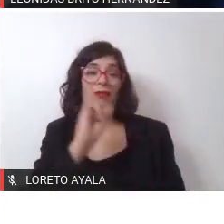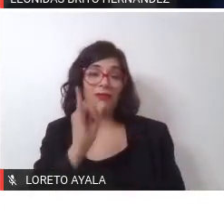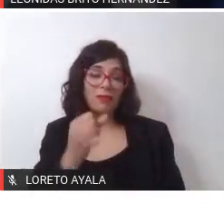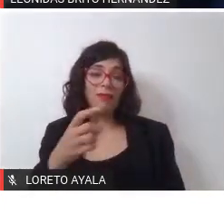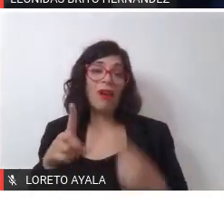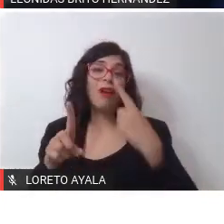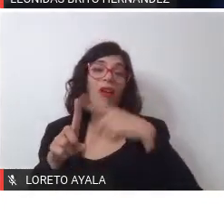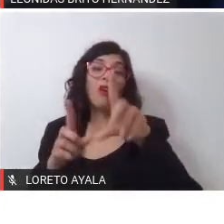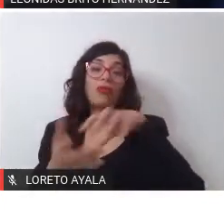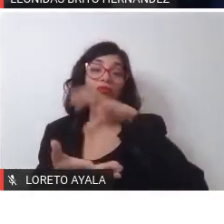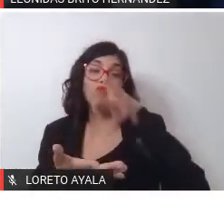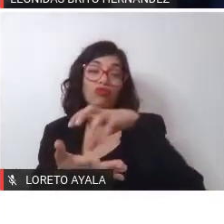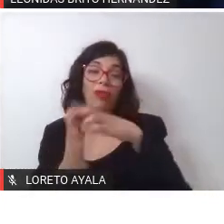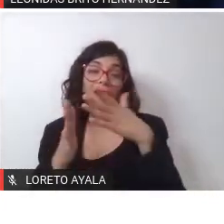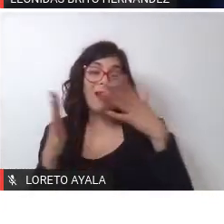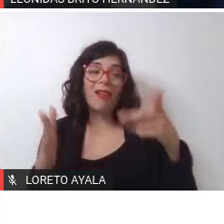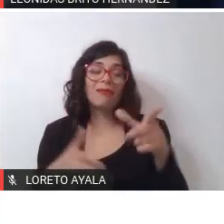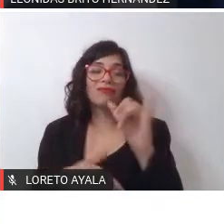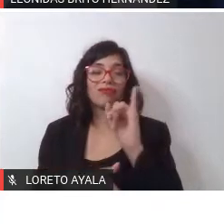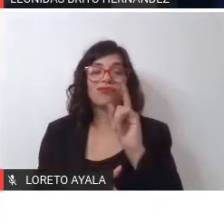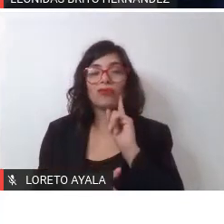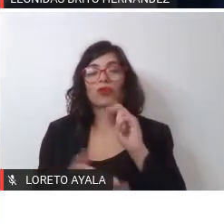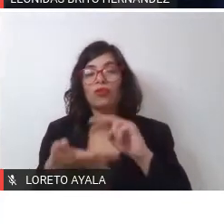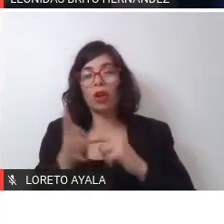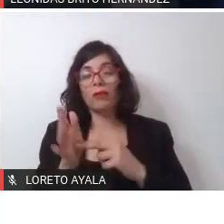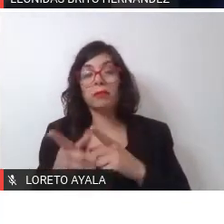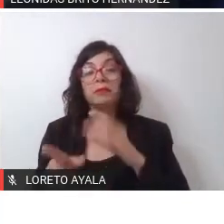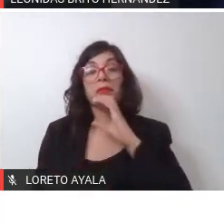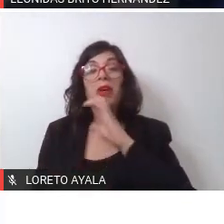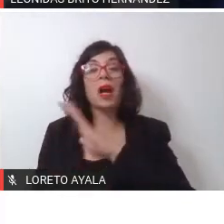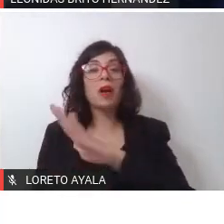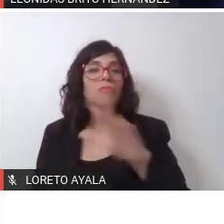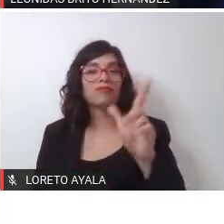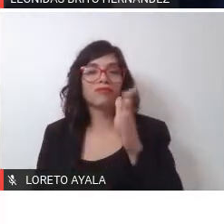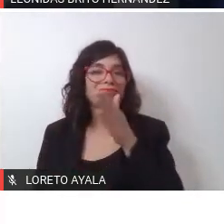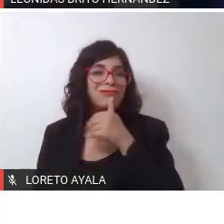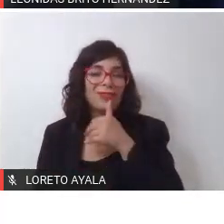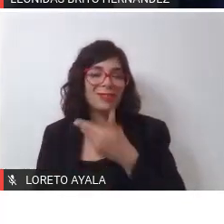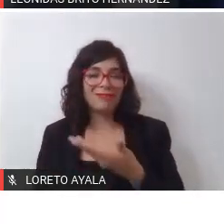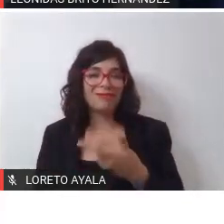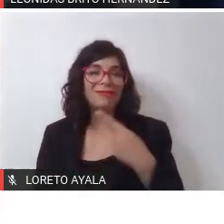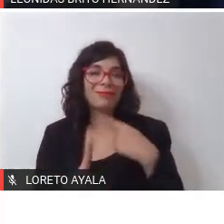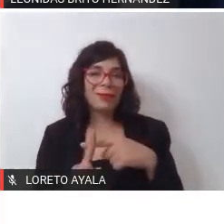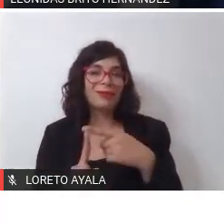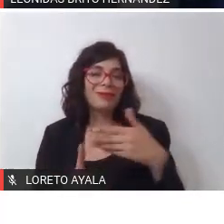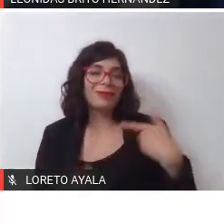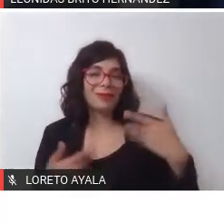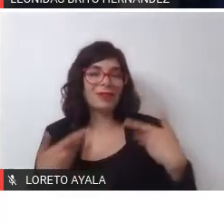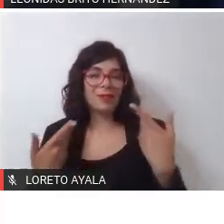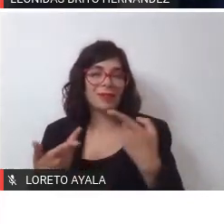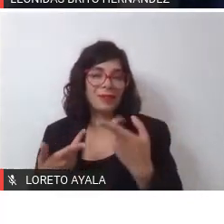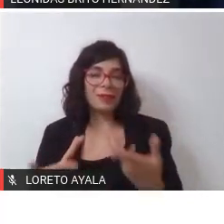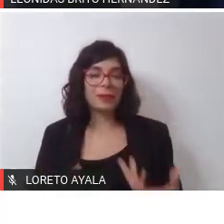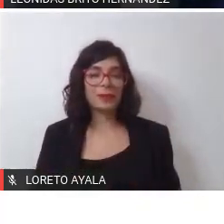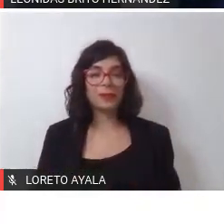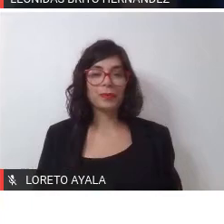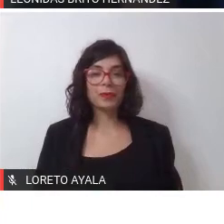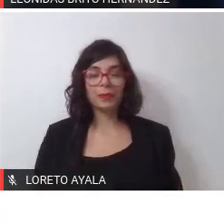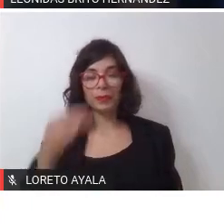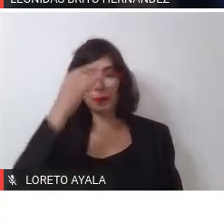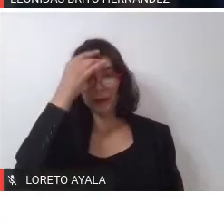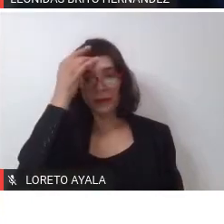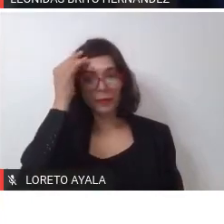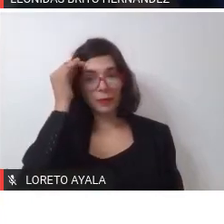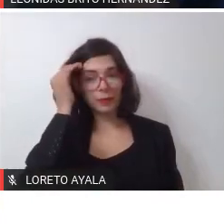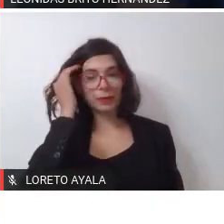que tienen este tipo de problemas. Bueno, en el mundo rural es una ventaja. Mirada desde ese lado. Mirado desde el